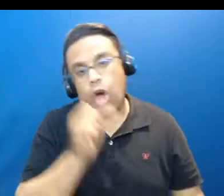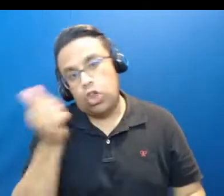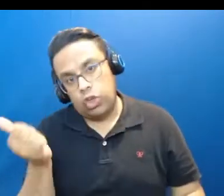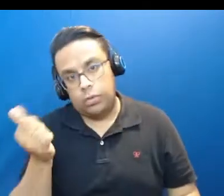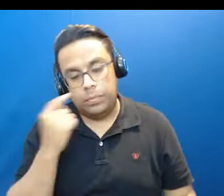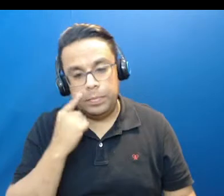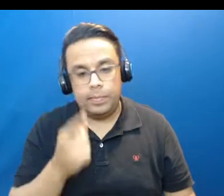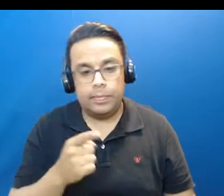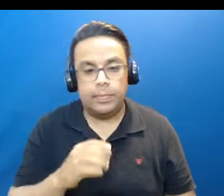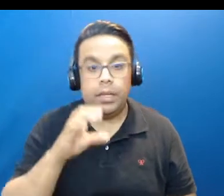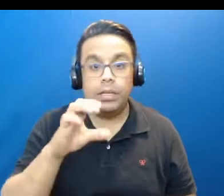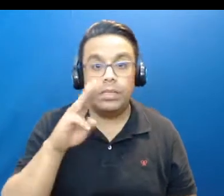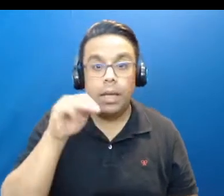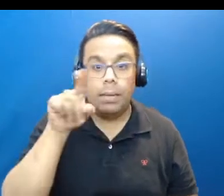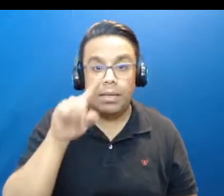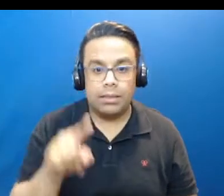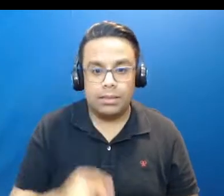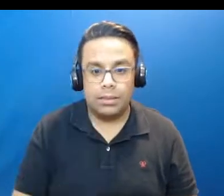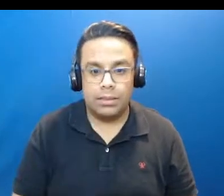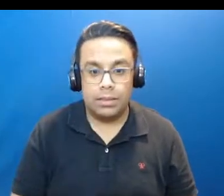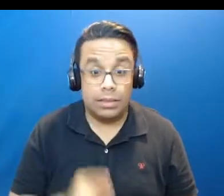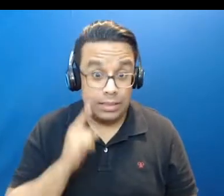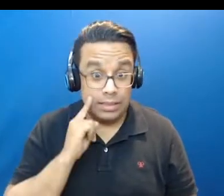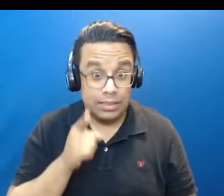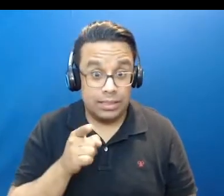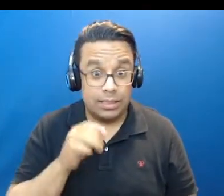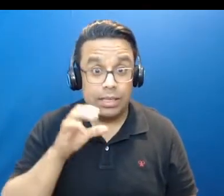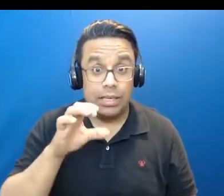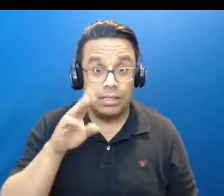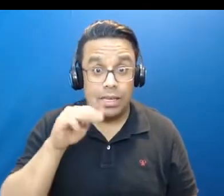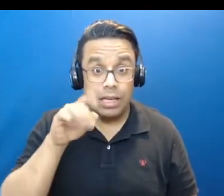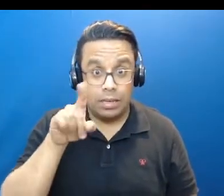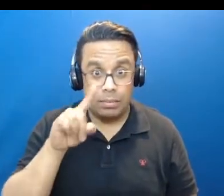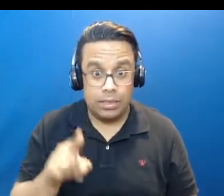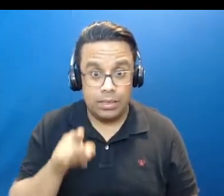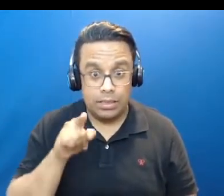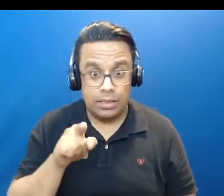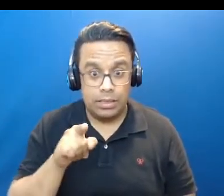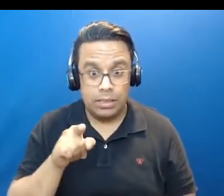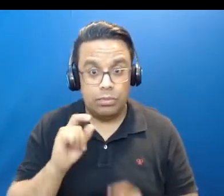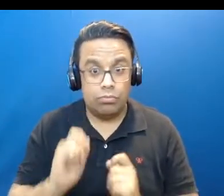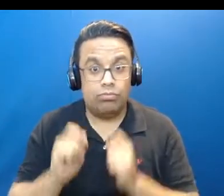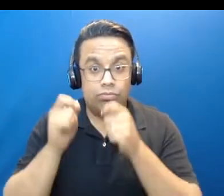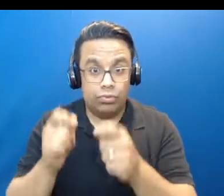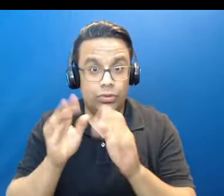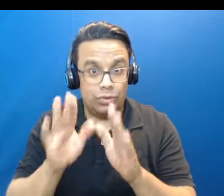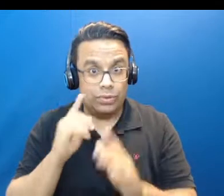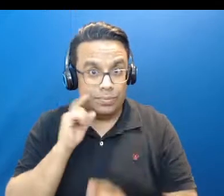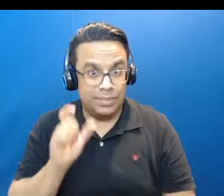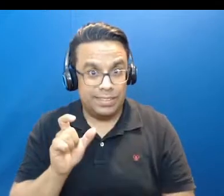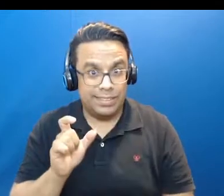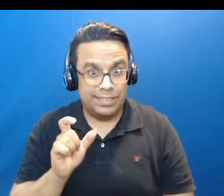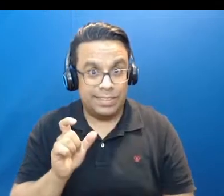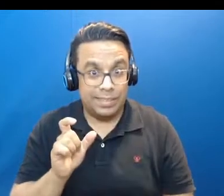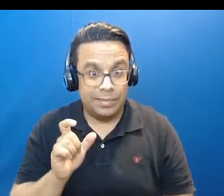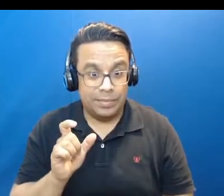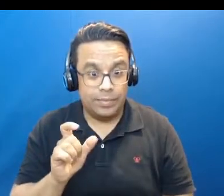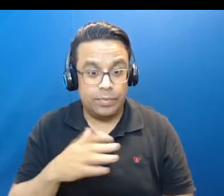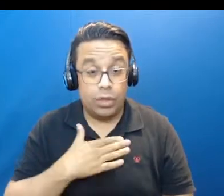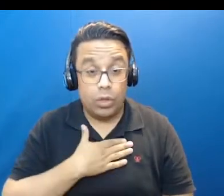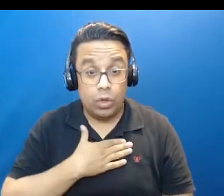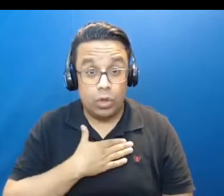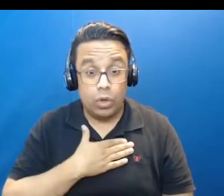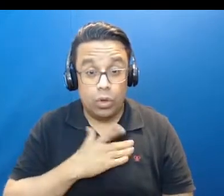por ejemplo centímetros, entonces cada j va con dicho sufijo. Yo sugiero